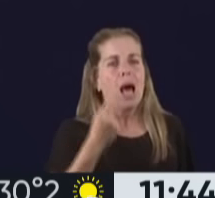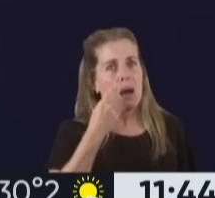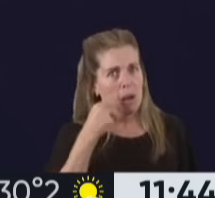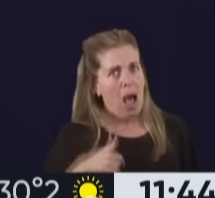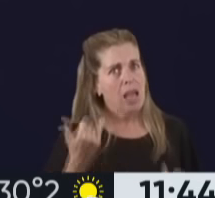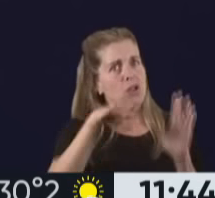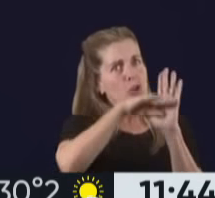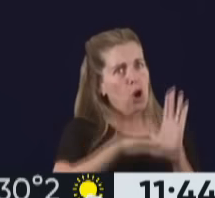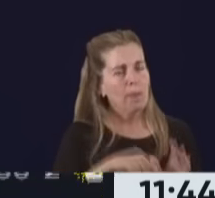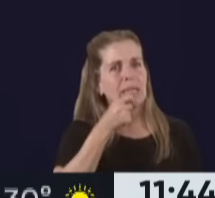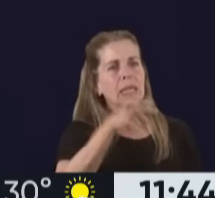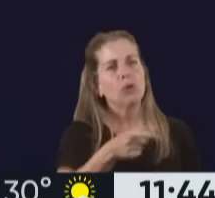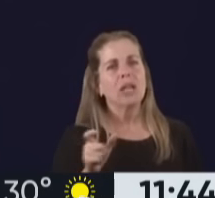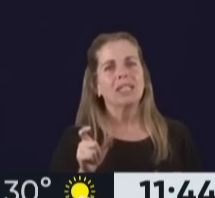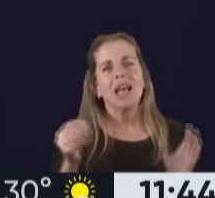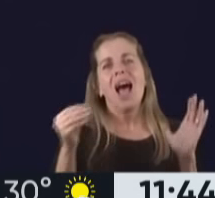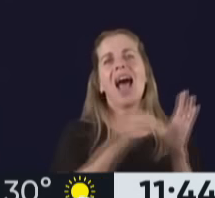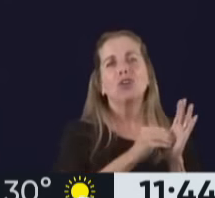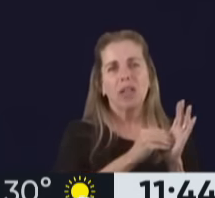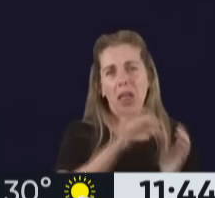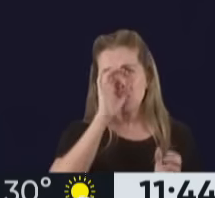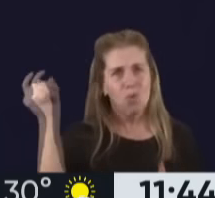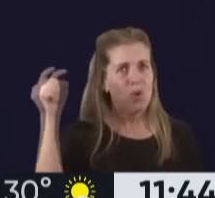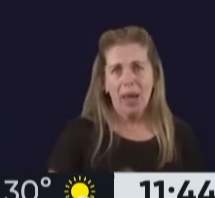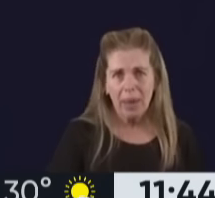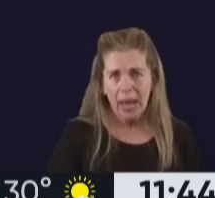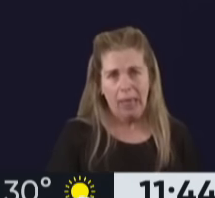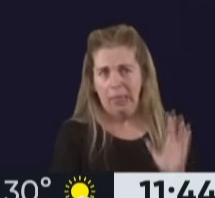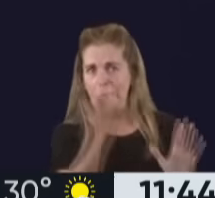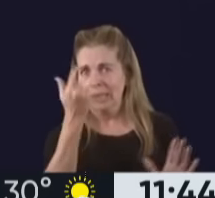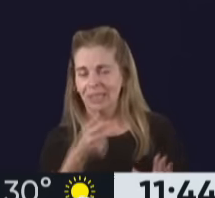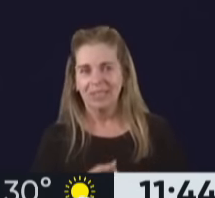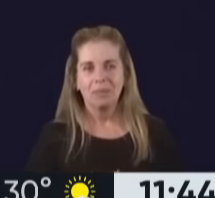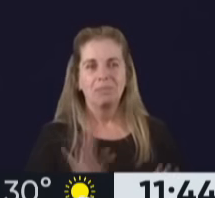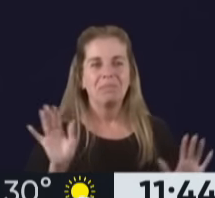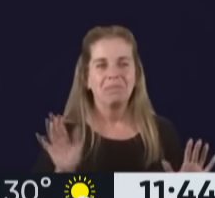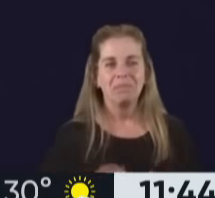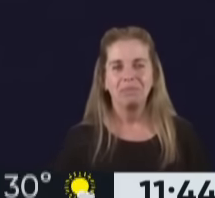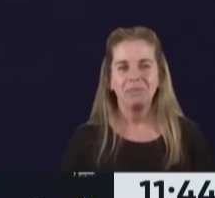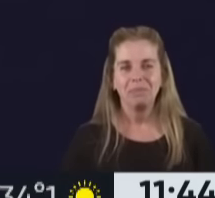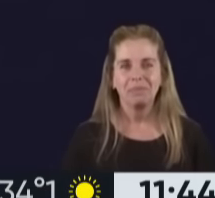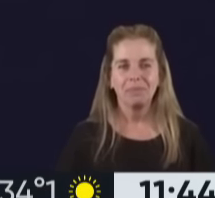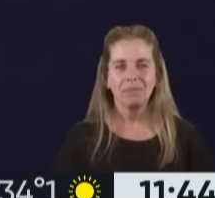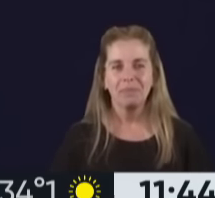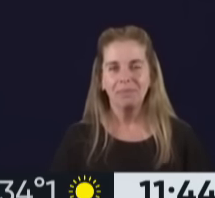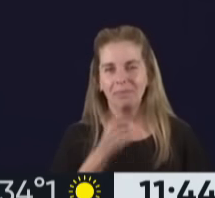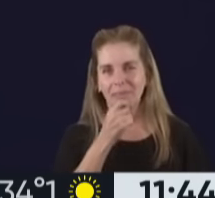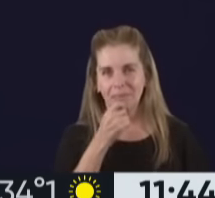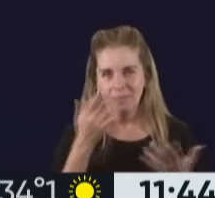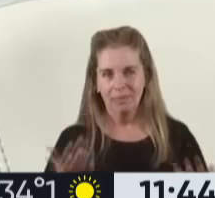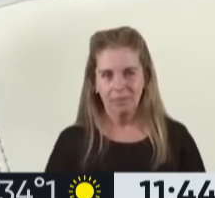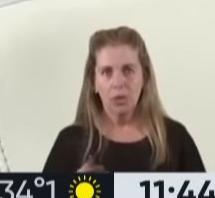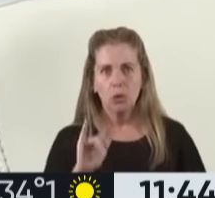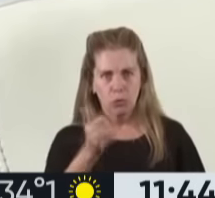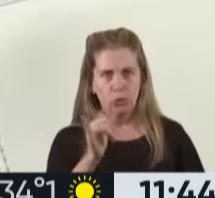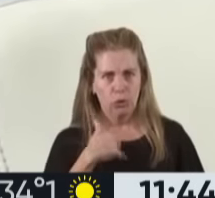que desacreditarlos? ¿O la Nari? ¿Dónde está la Nari? Está con el presidente en una nota. Bueno, ahora se encarga de esas cosas. Pero estoy